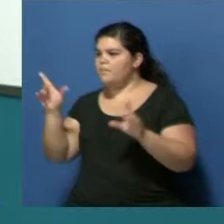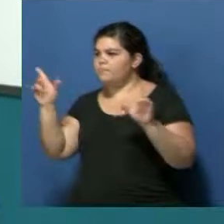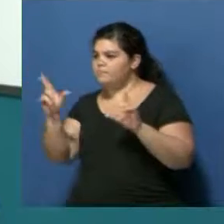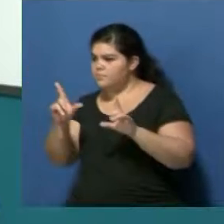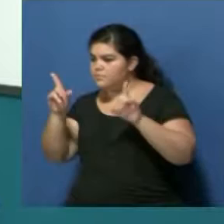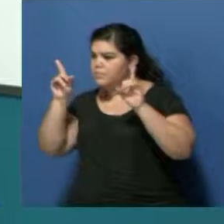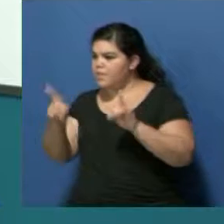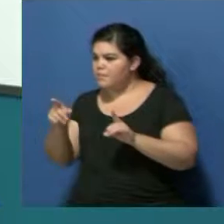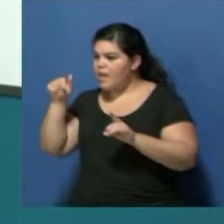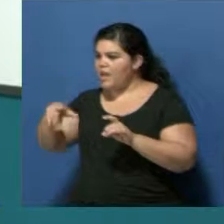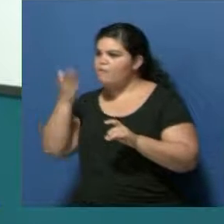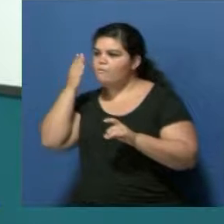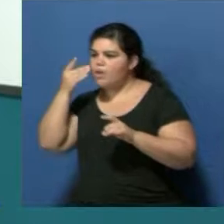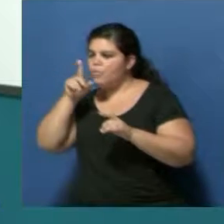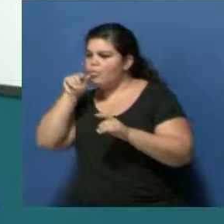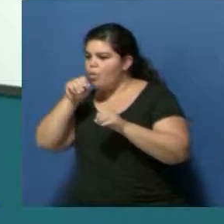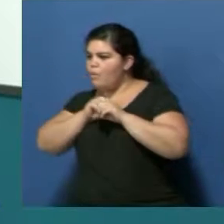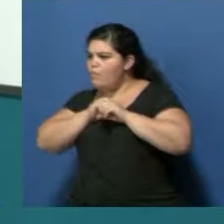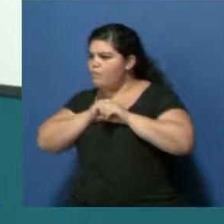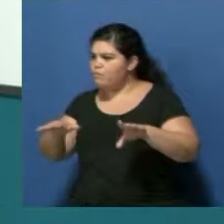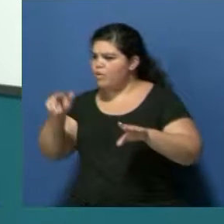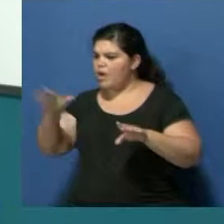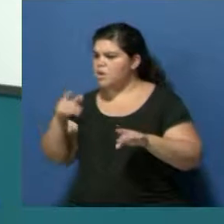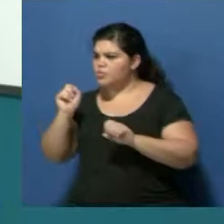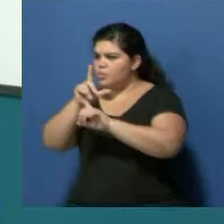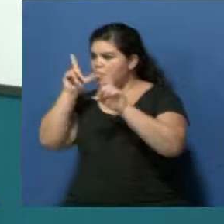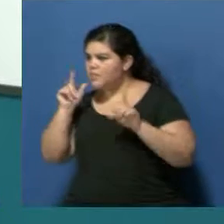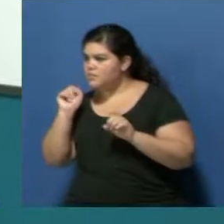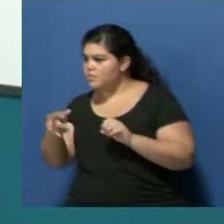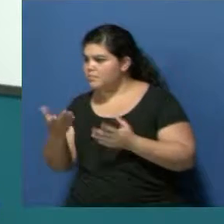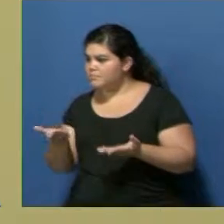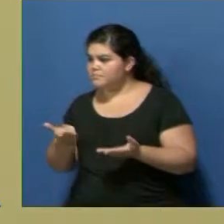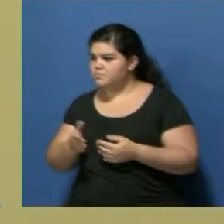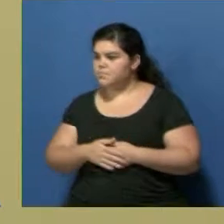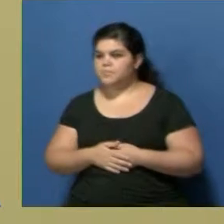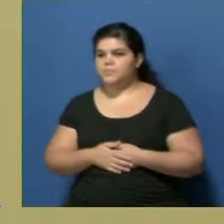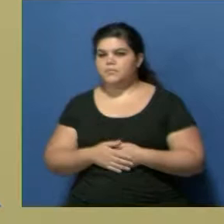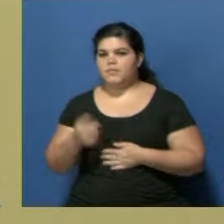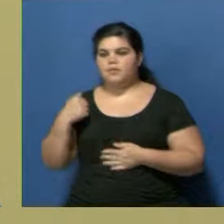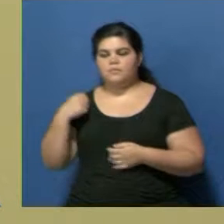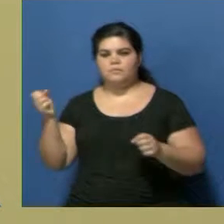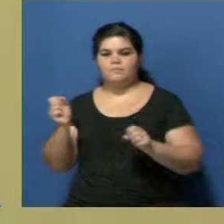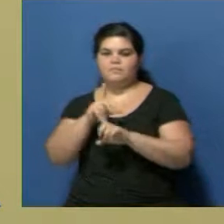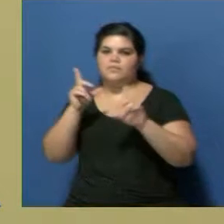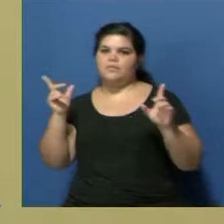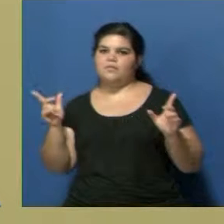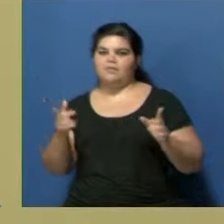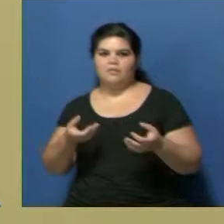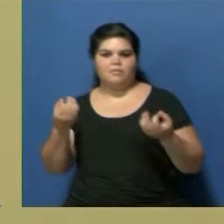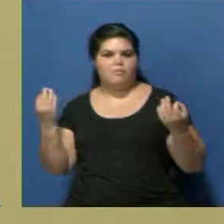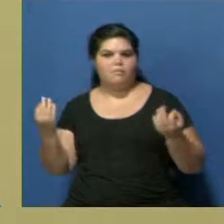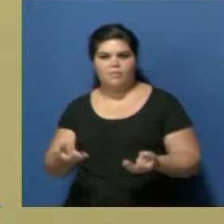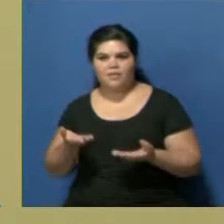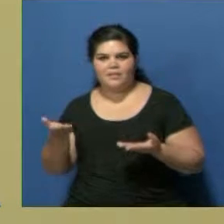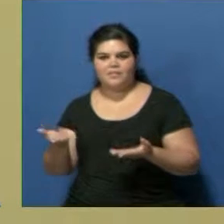repercusión que tiene en las mismas redes. ¿Te sorprendió? ¿Qué consecuencias ha tenido? Mira, me parece impresionante. Lo hablábamos,